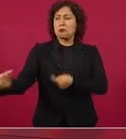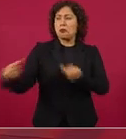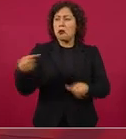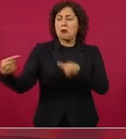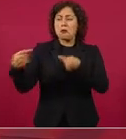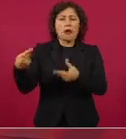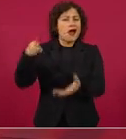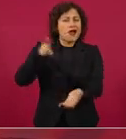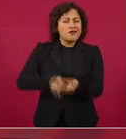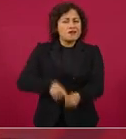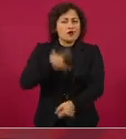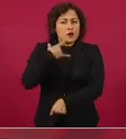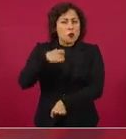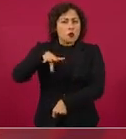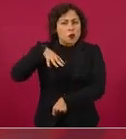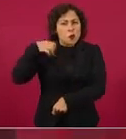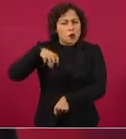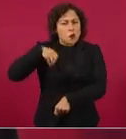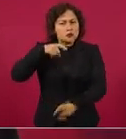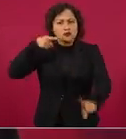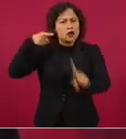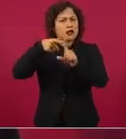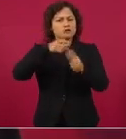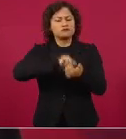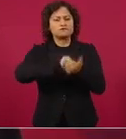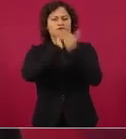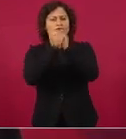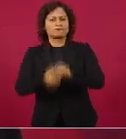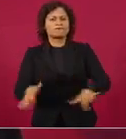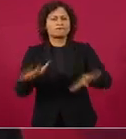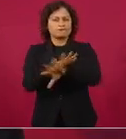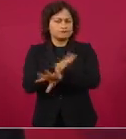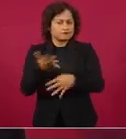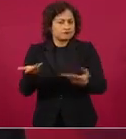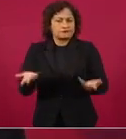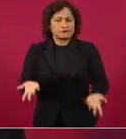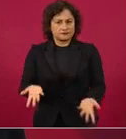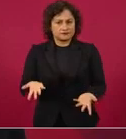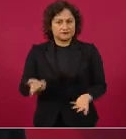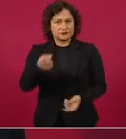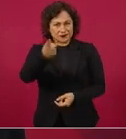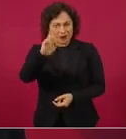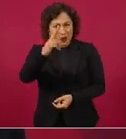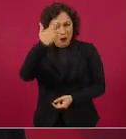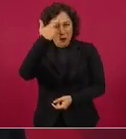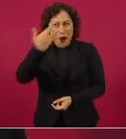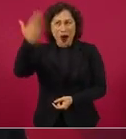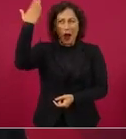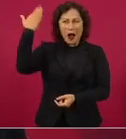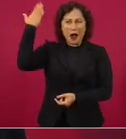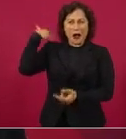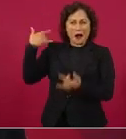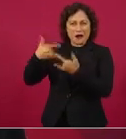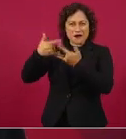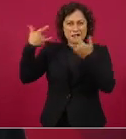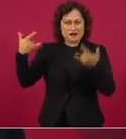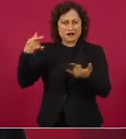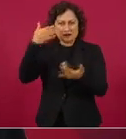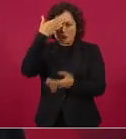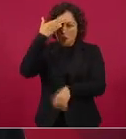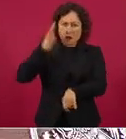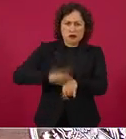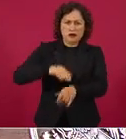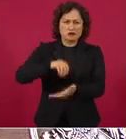olvide cómo han tratado a los que han luchado por la justicia, por